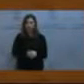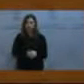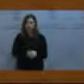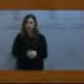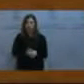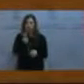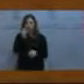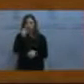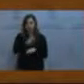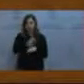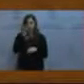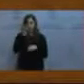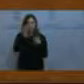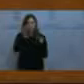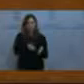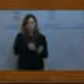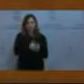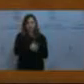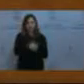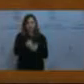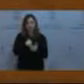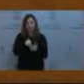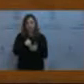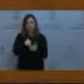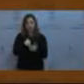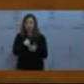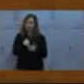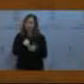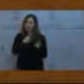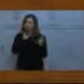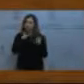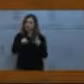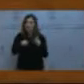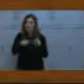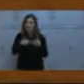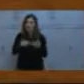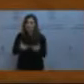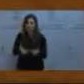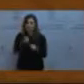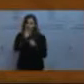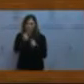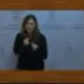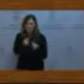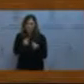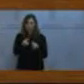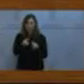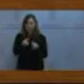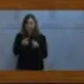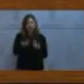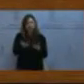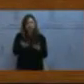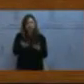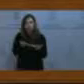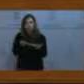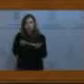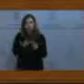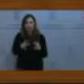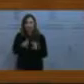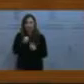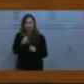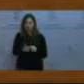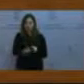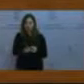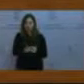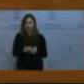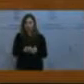veo a ustedes en este tema de la prórroga y su activación con poco arranque y con poco alínco. Pero se lo digo con sinceridad. Bueno, casi podría